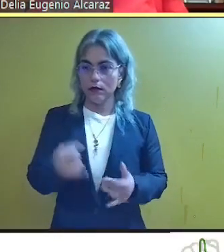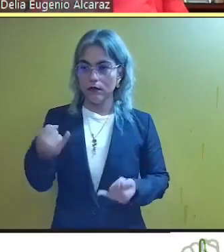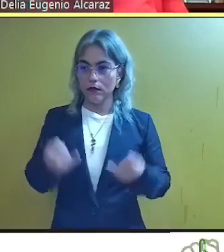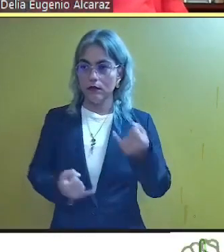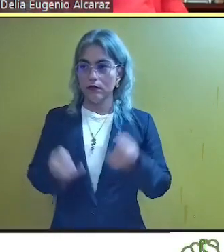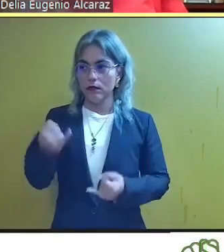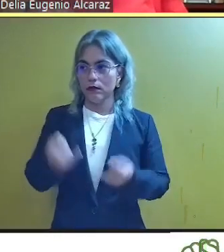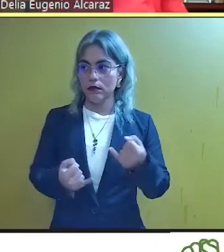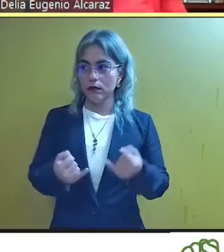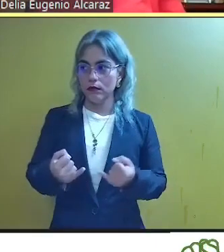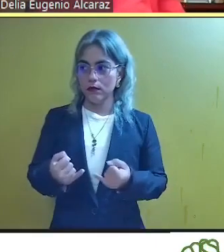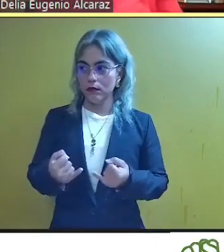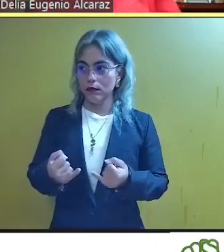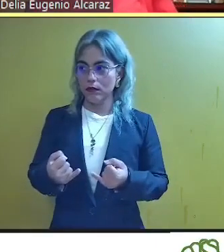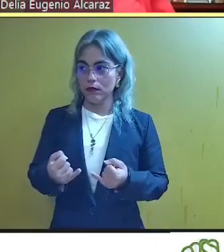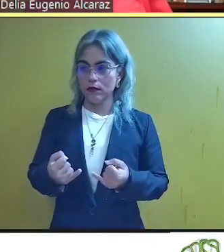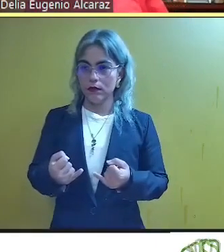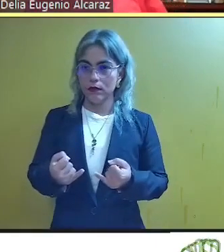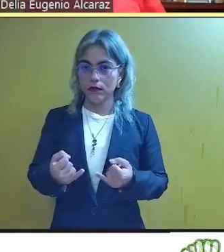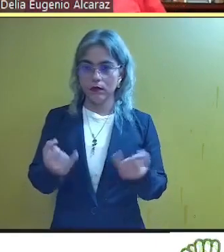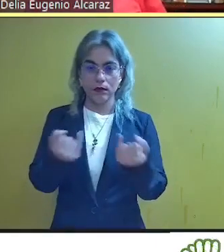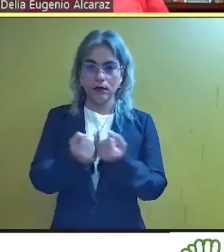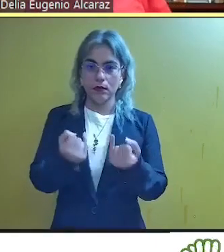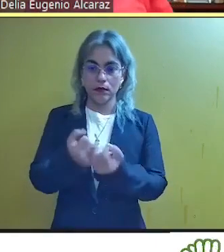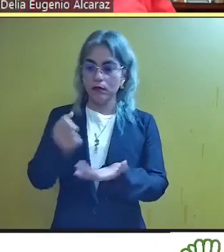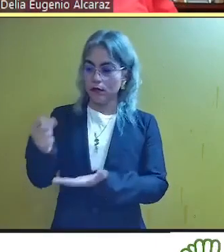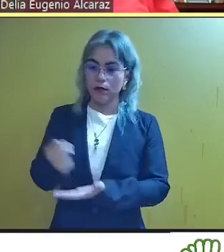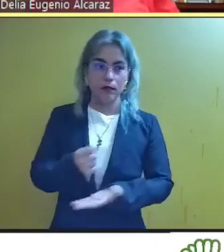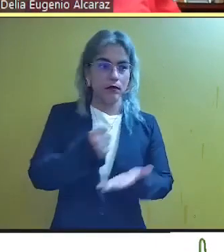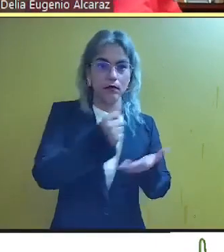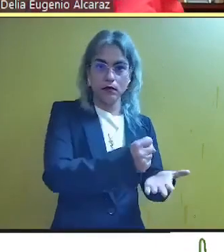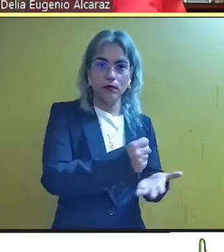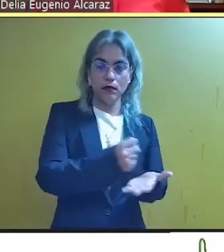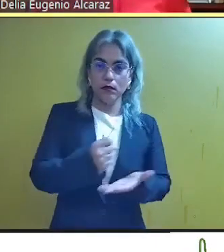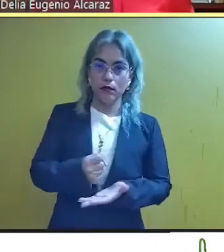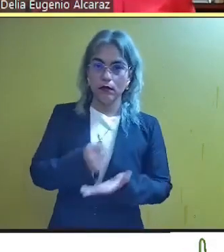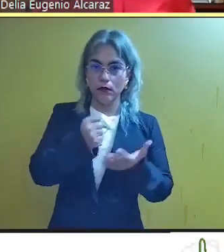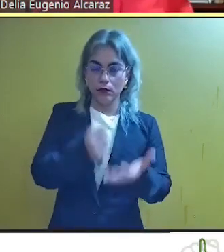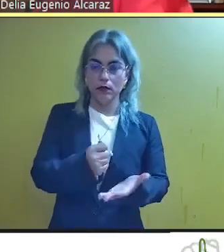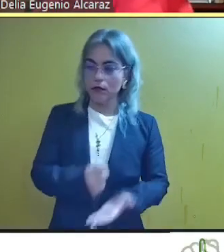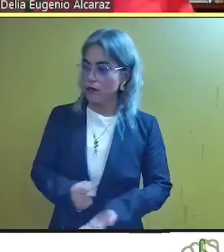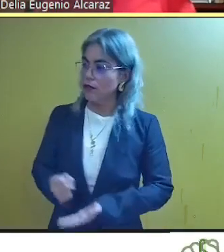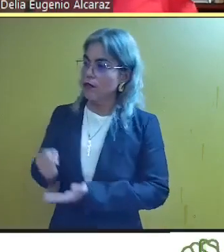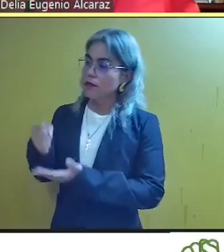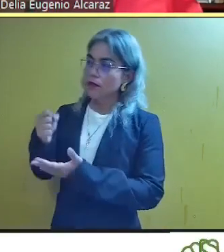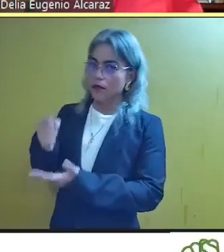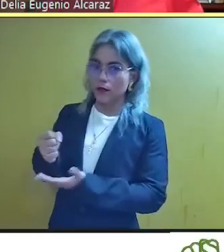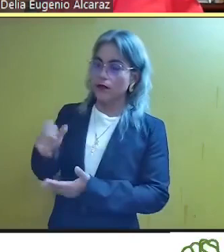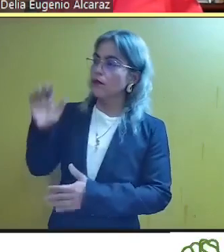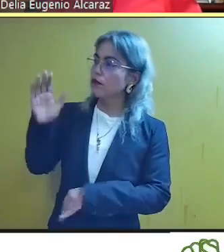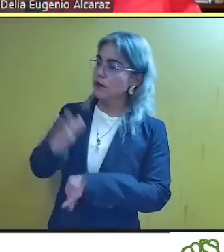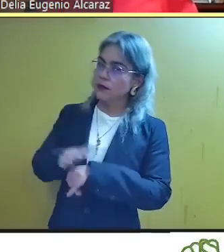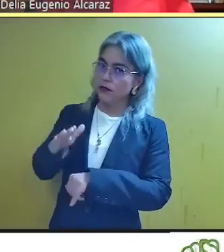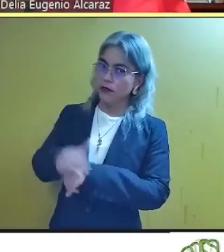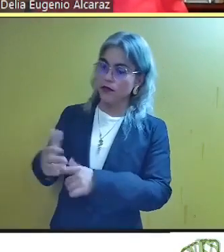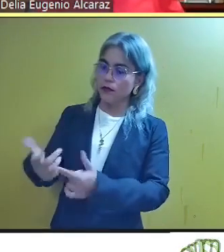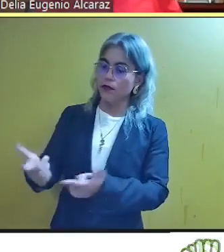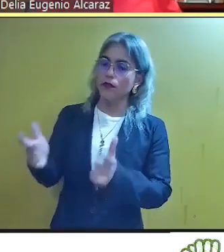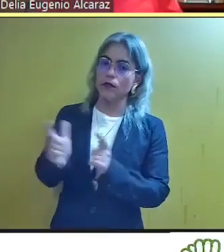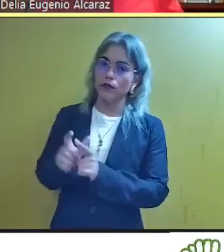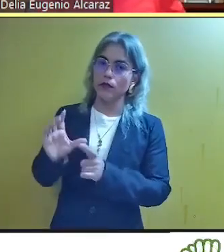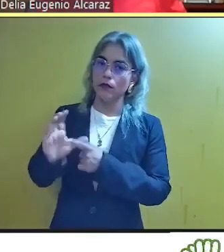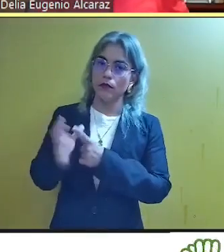del recurso de reclamación que se lleva ante la Comisión de Justicia del Partido Acción